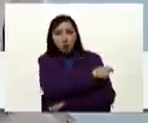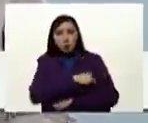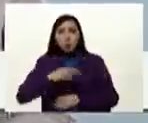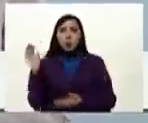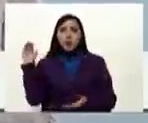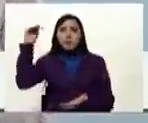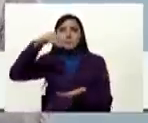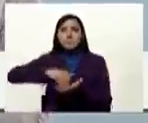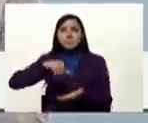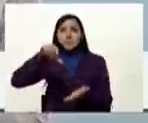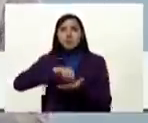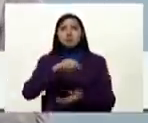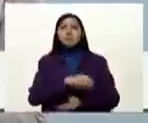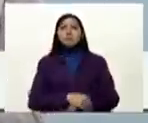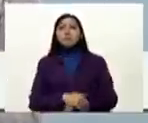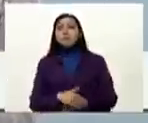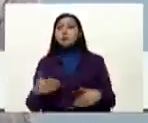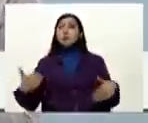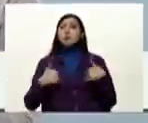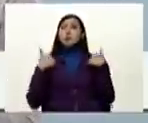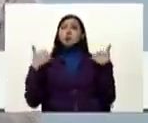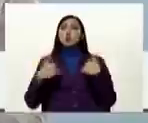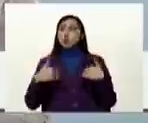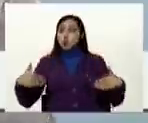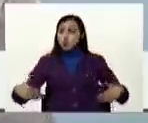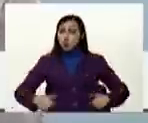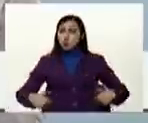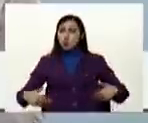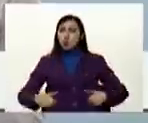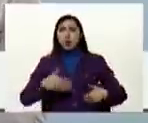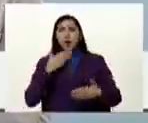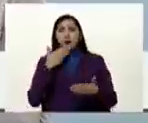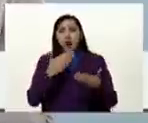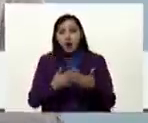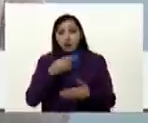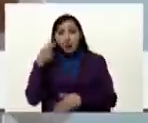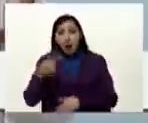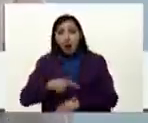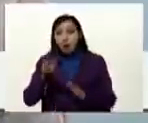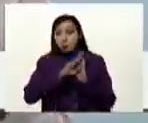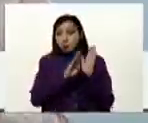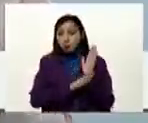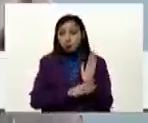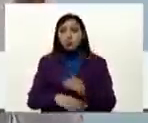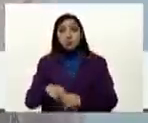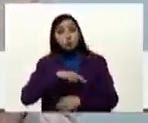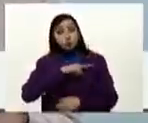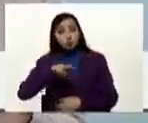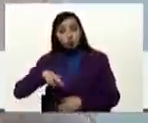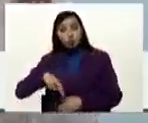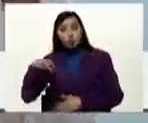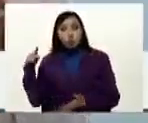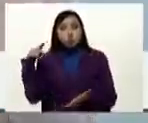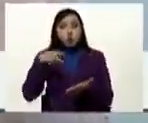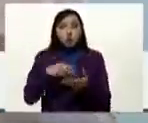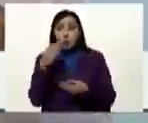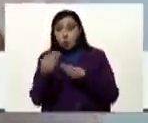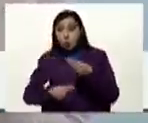Maracay, que con mucho sacrificio y mucho esfuerzo, gracias a sus políticas, bueno, hoy estamos procediendo